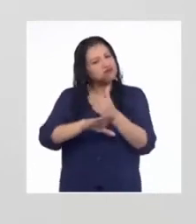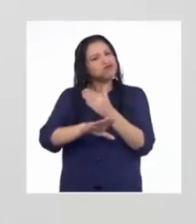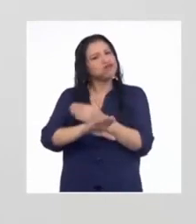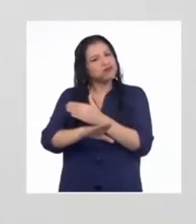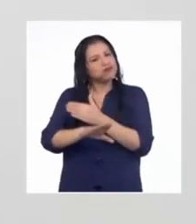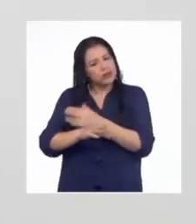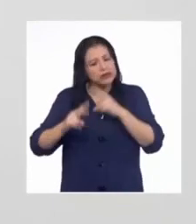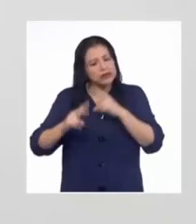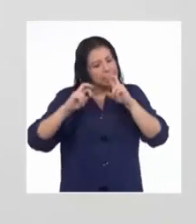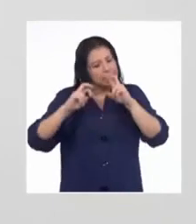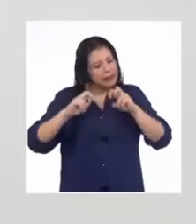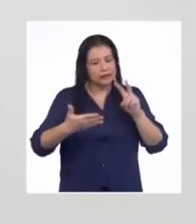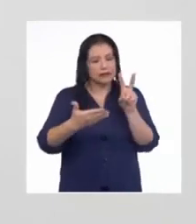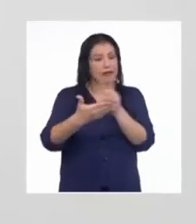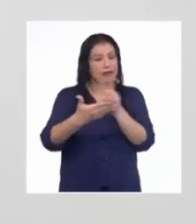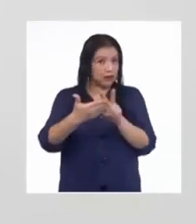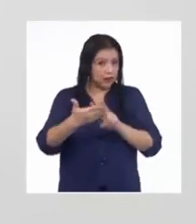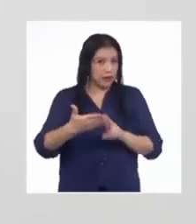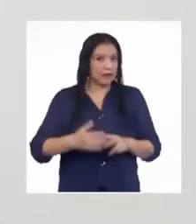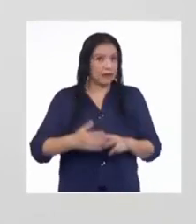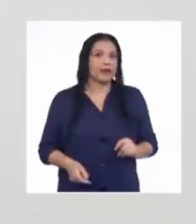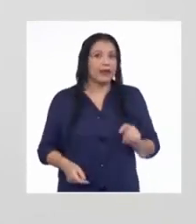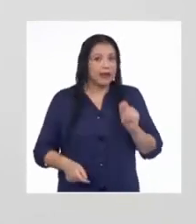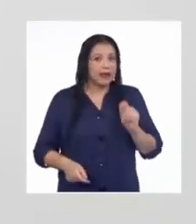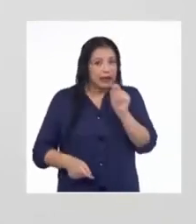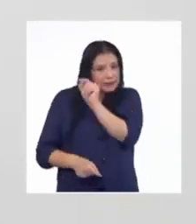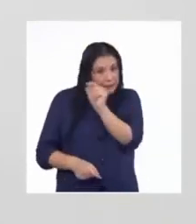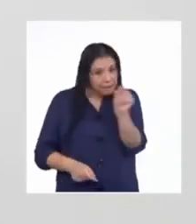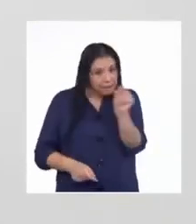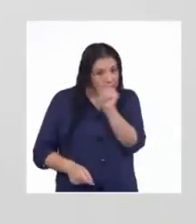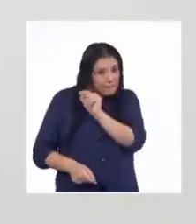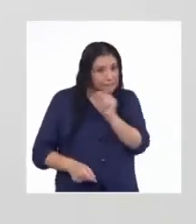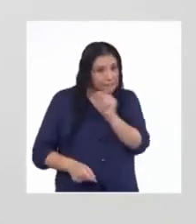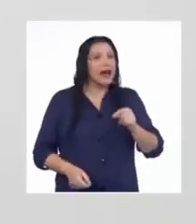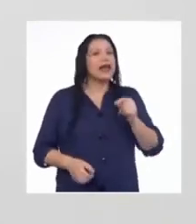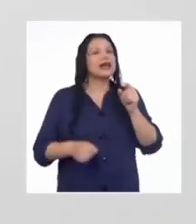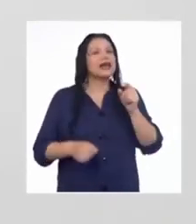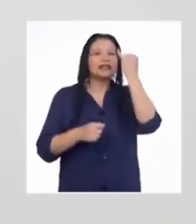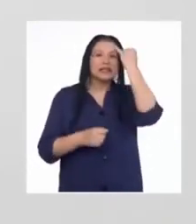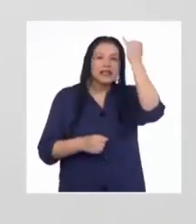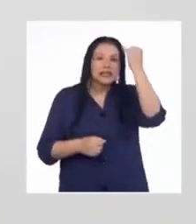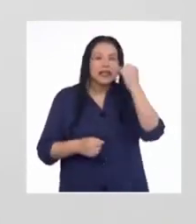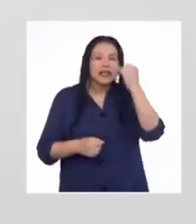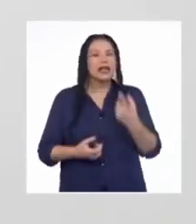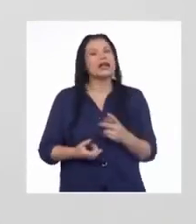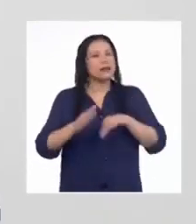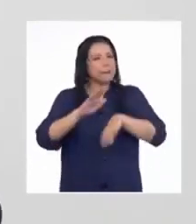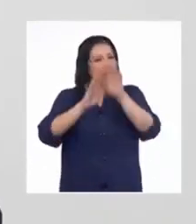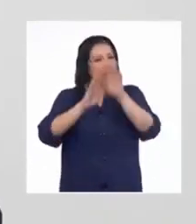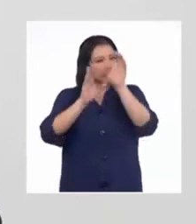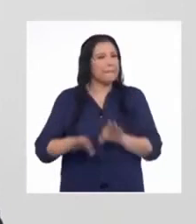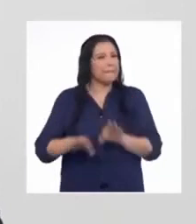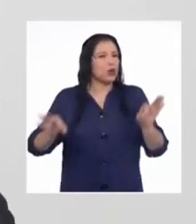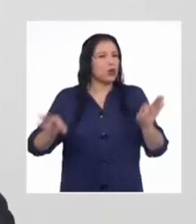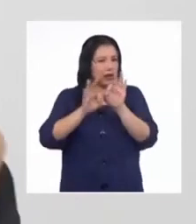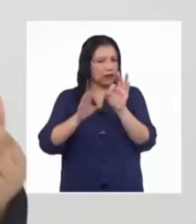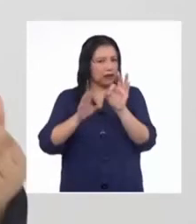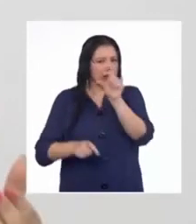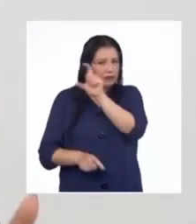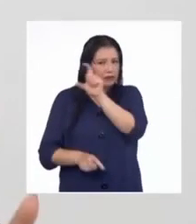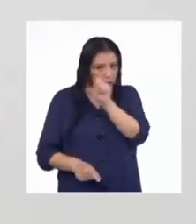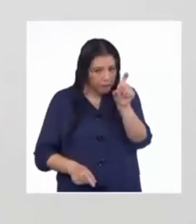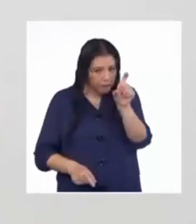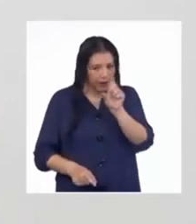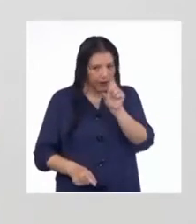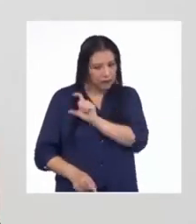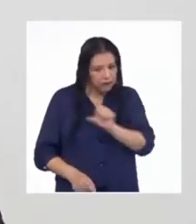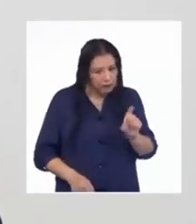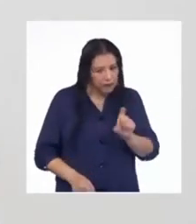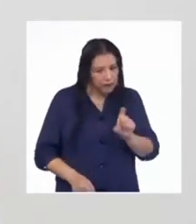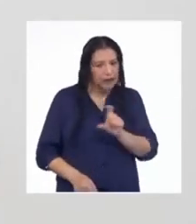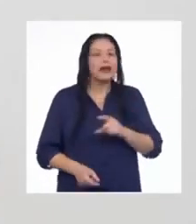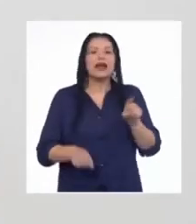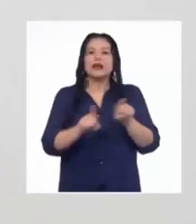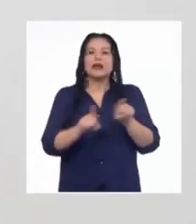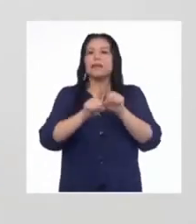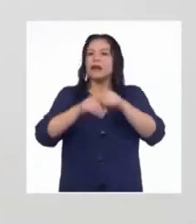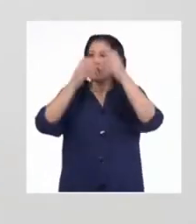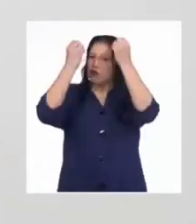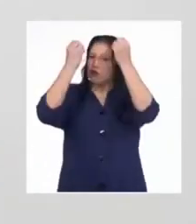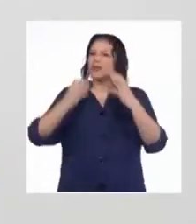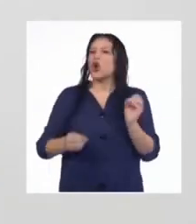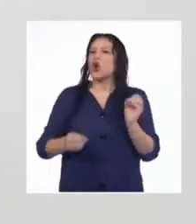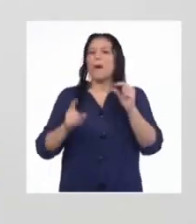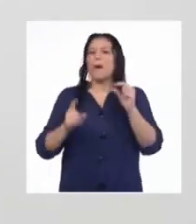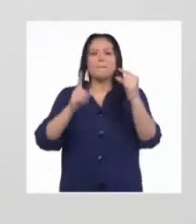análisis. Se resaltan las ideas principales de los párrafos, así como la información o